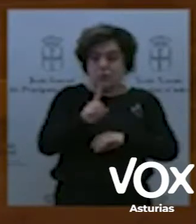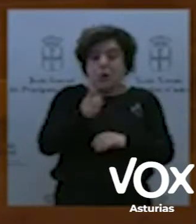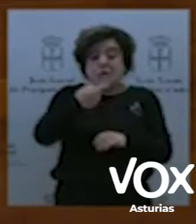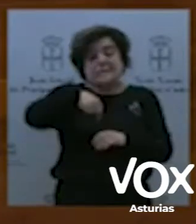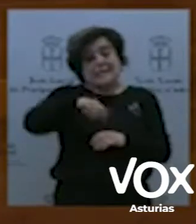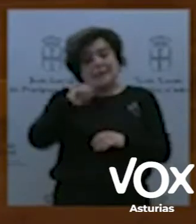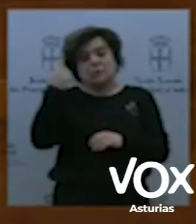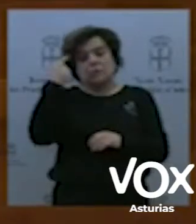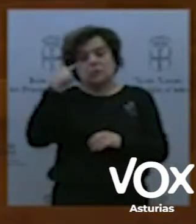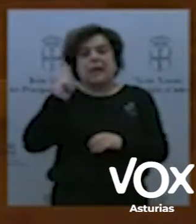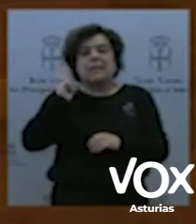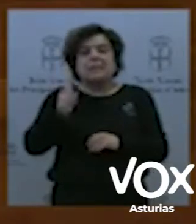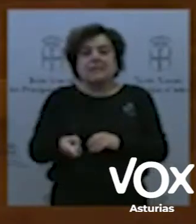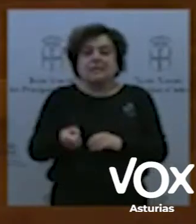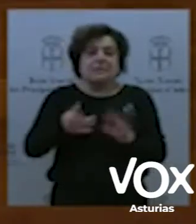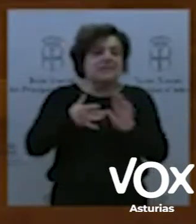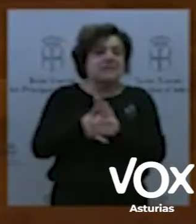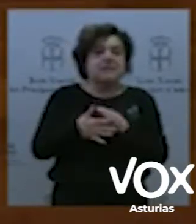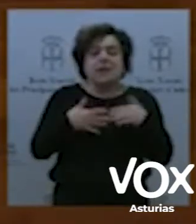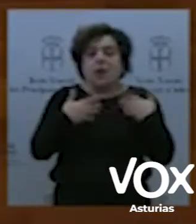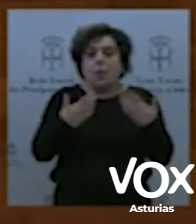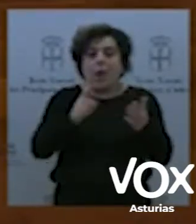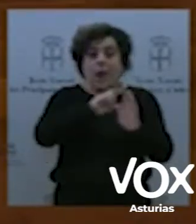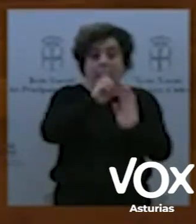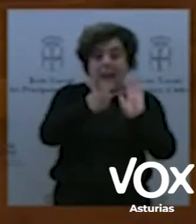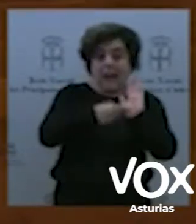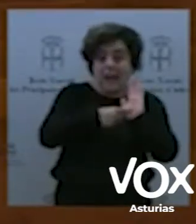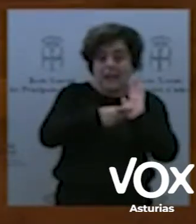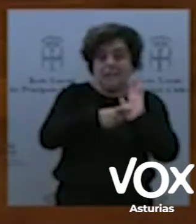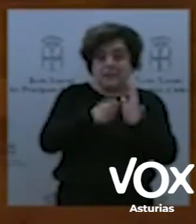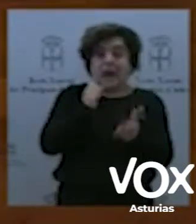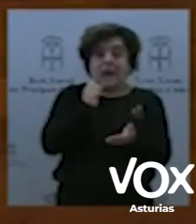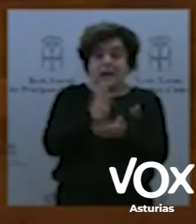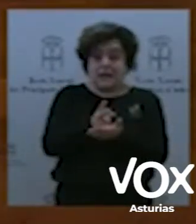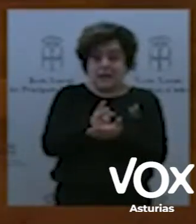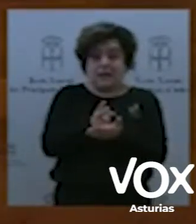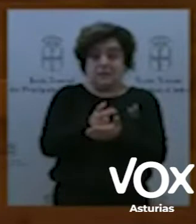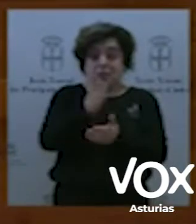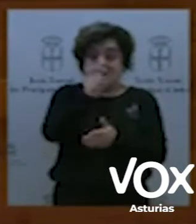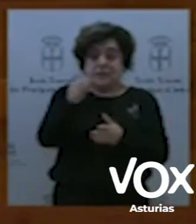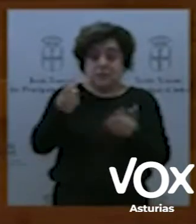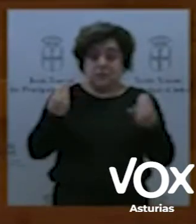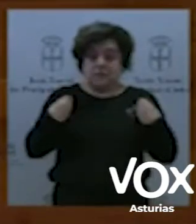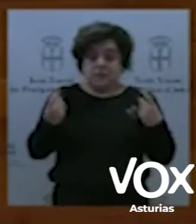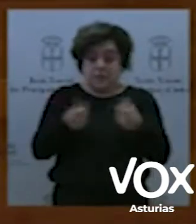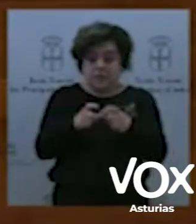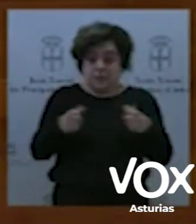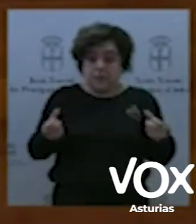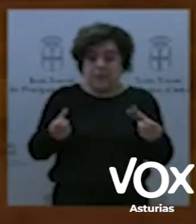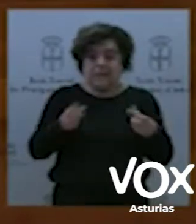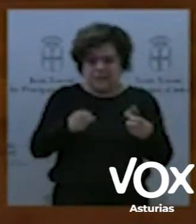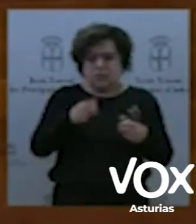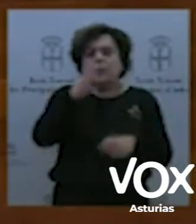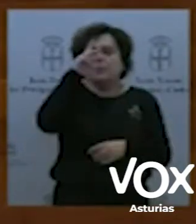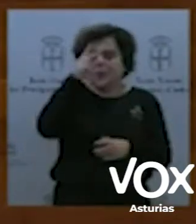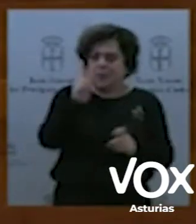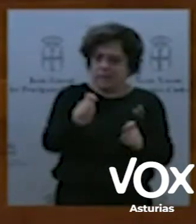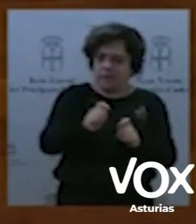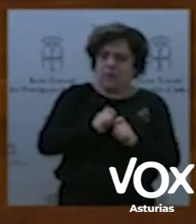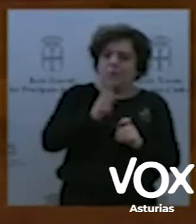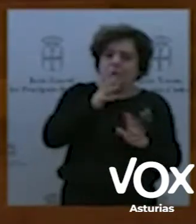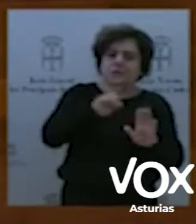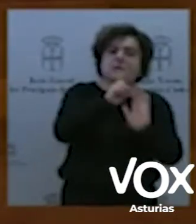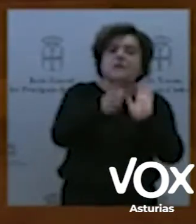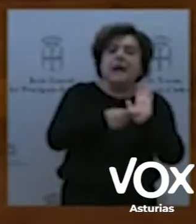la ley del reto demográfico, y esto sí que nos parece preocupante. Preocupante porque esa ley es una oportunidad única que no debería